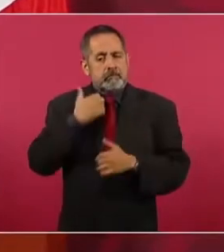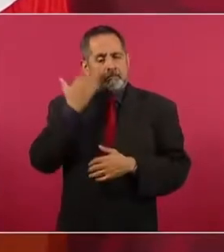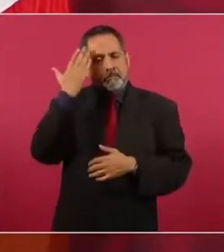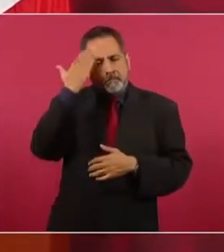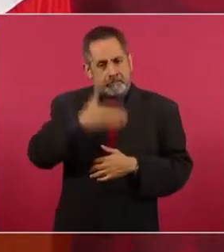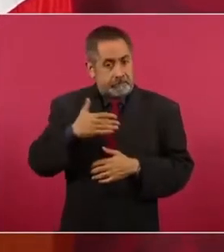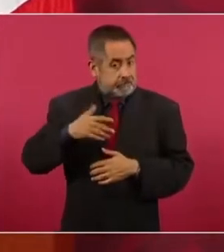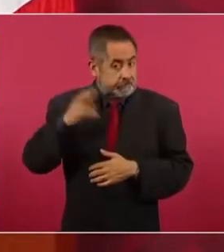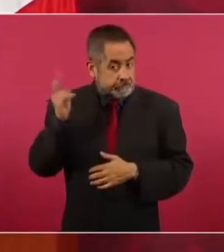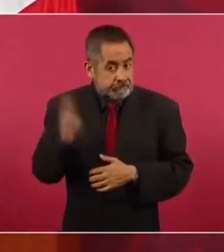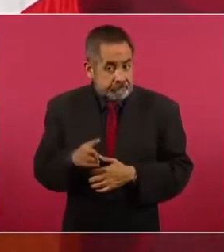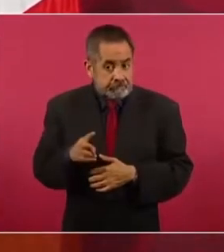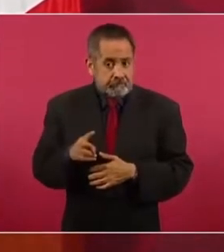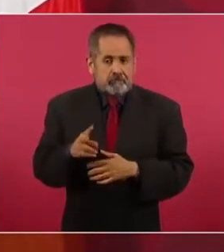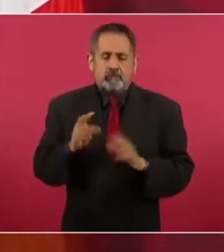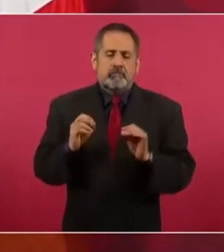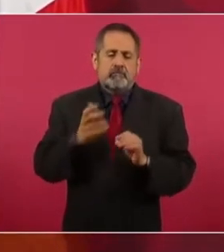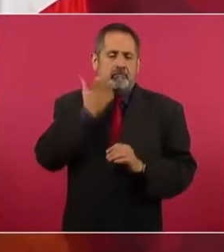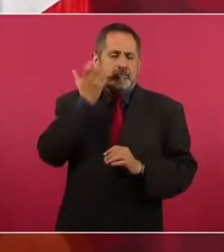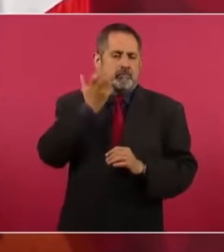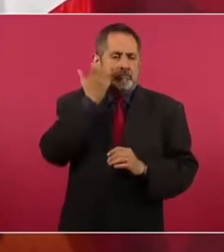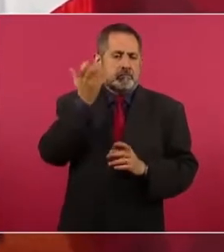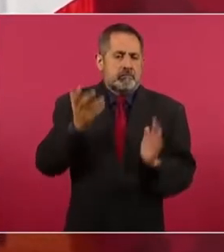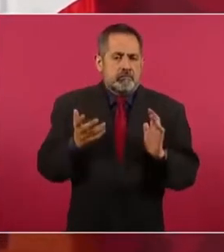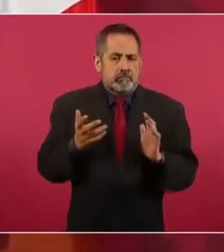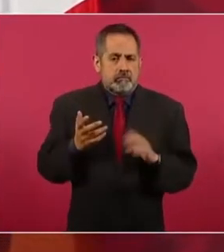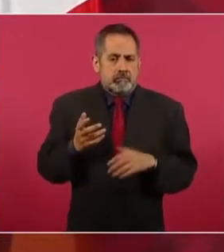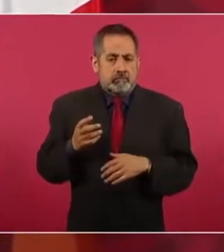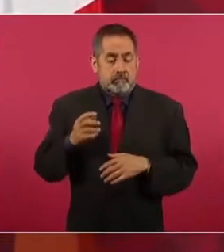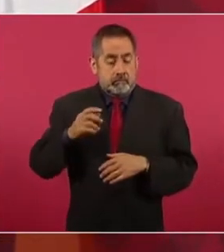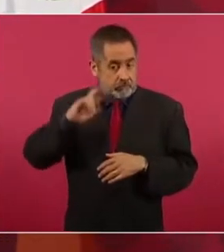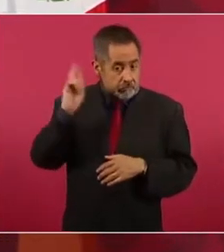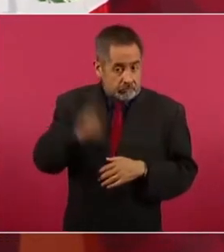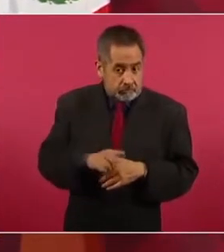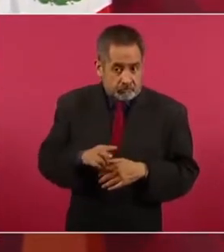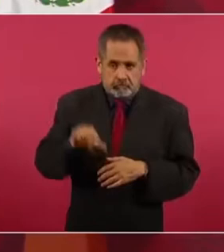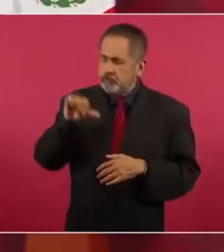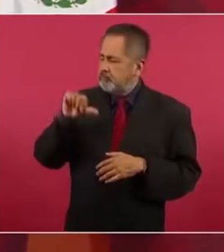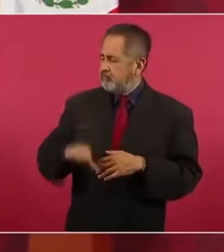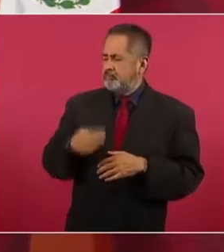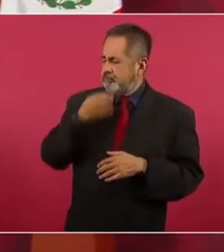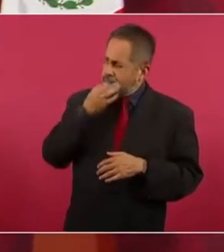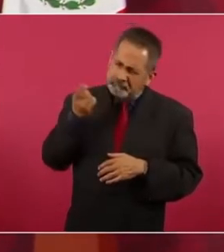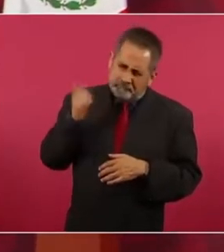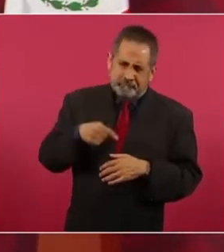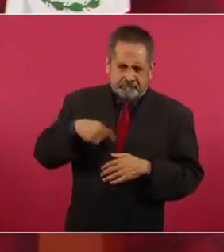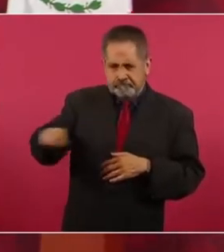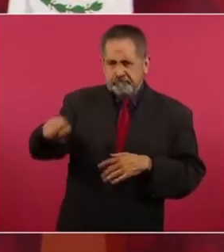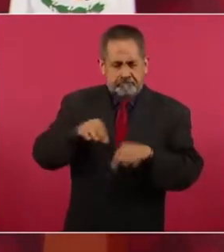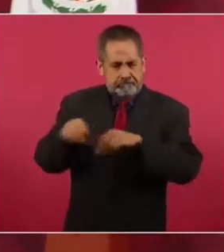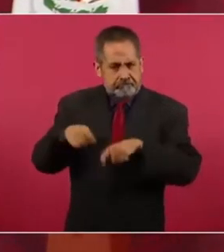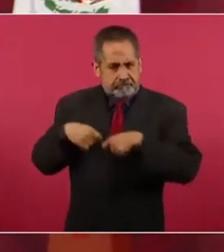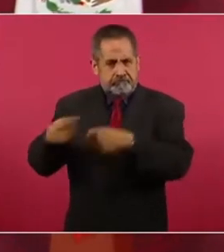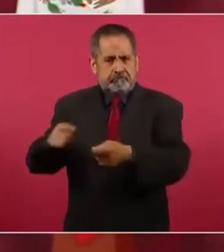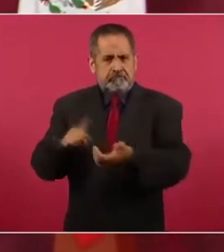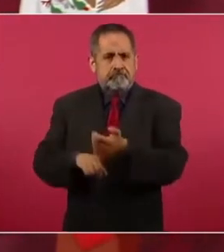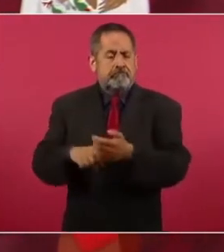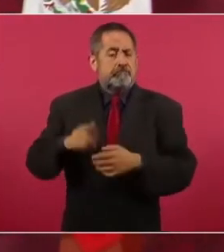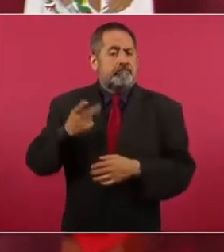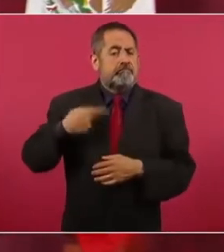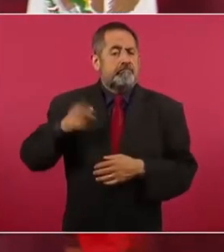si es real para que de inmediato se atienda, que los funcionarios de